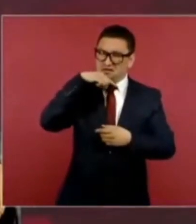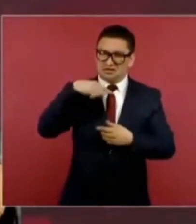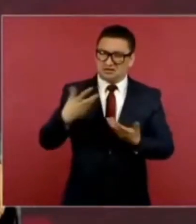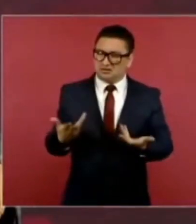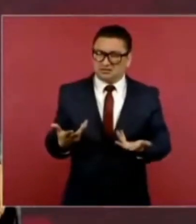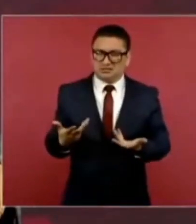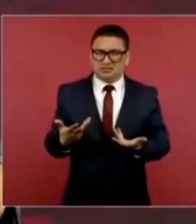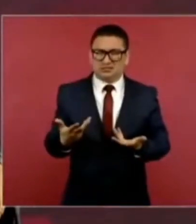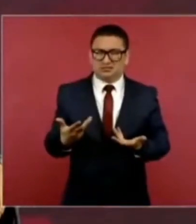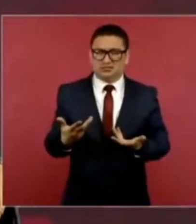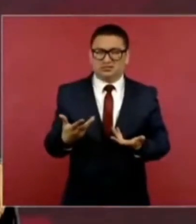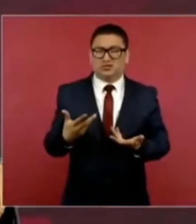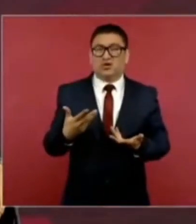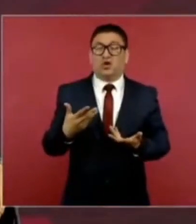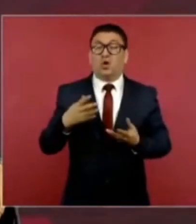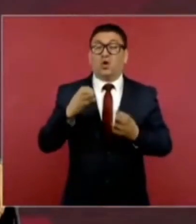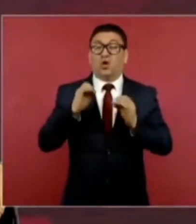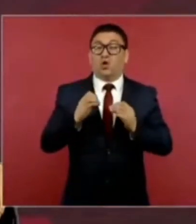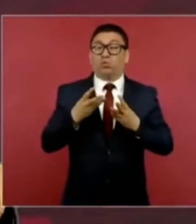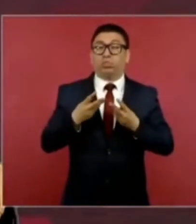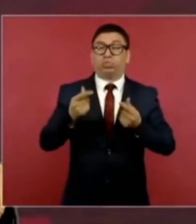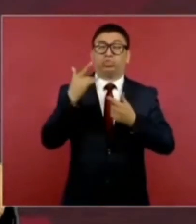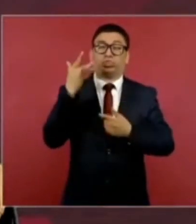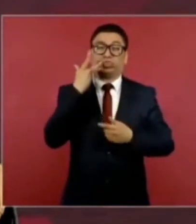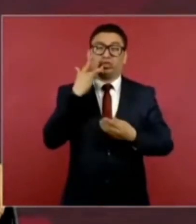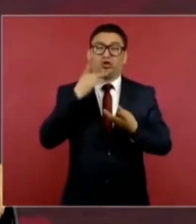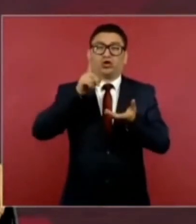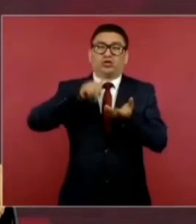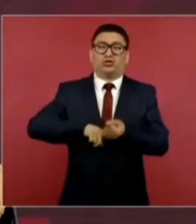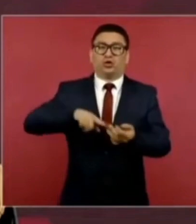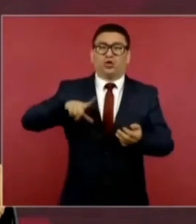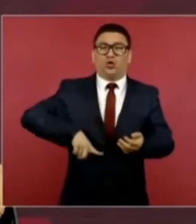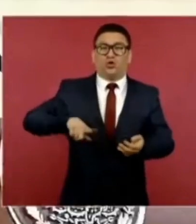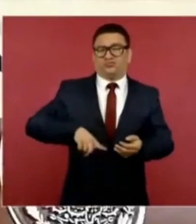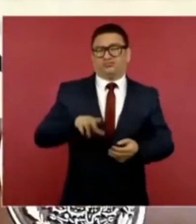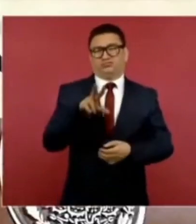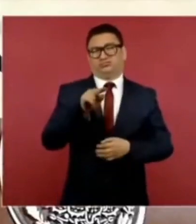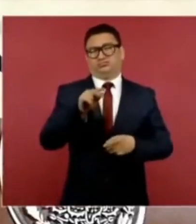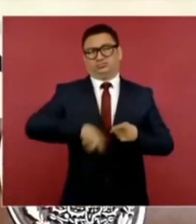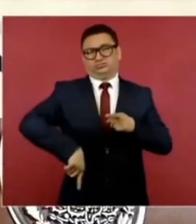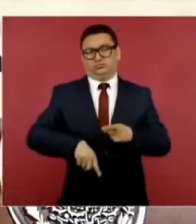todos los lujos en el gobierno.